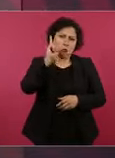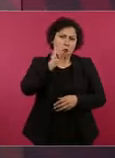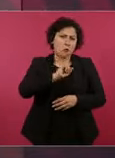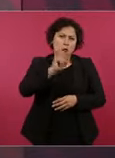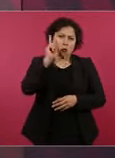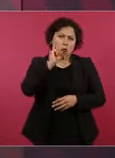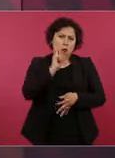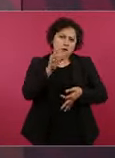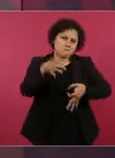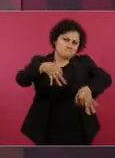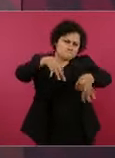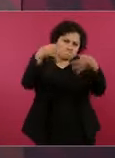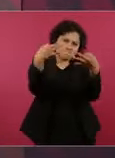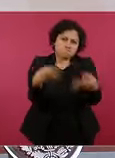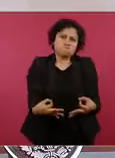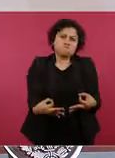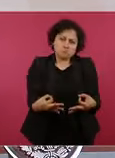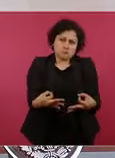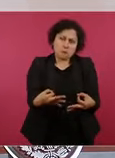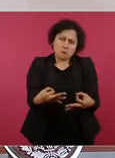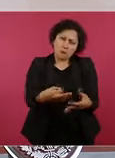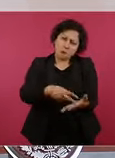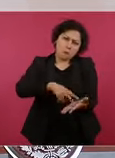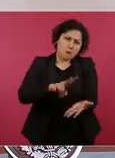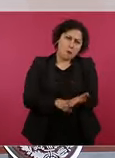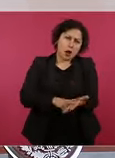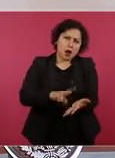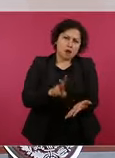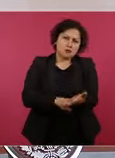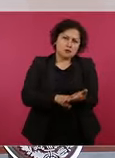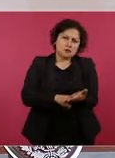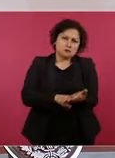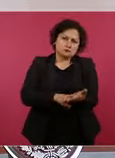con principios, con ideales,